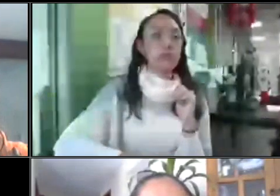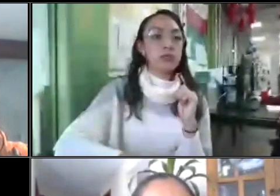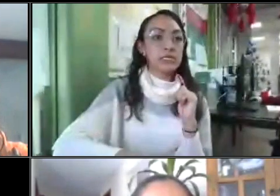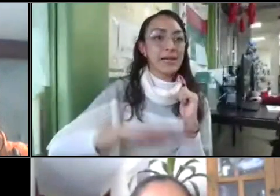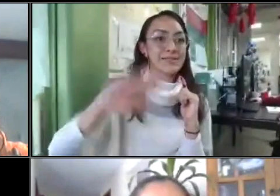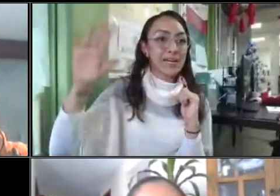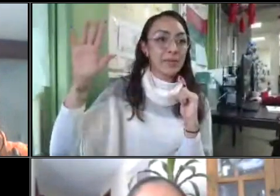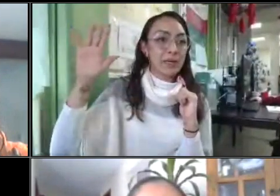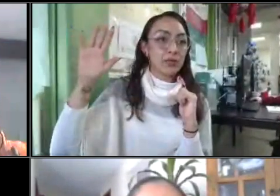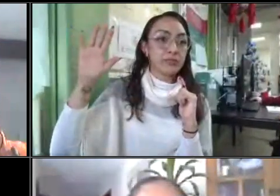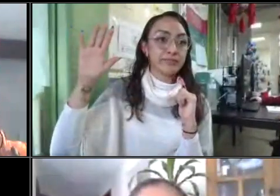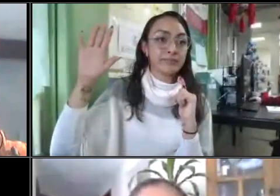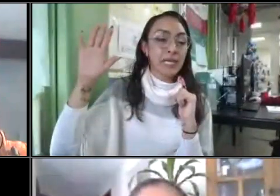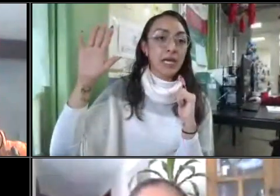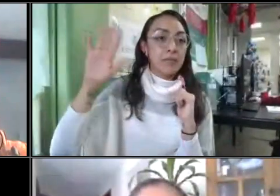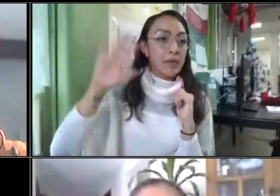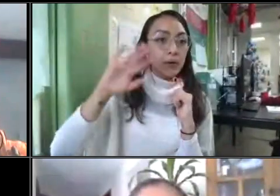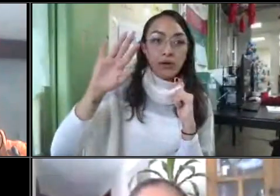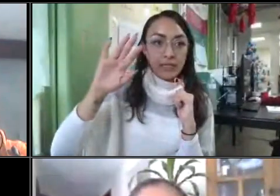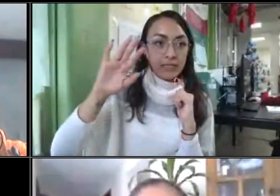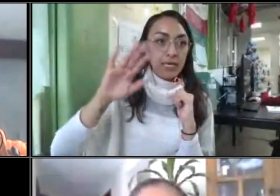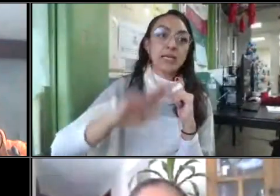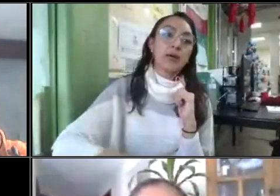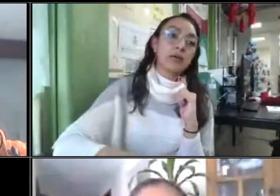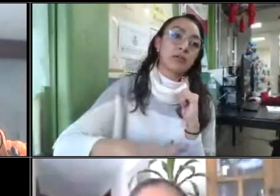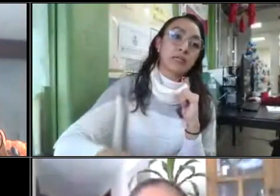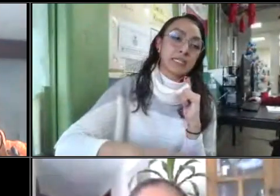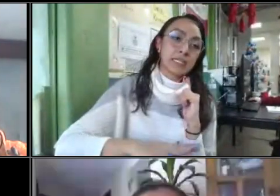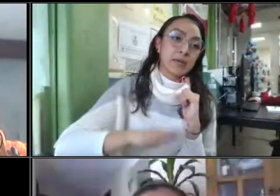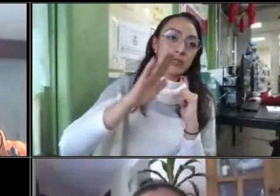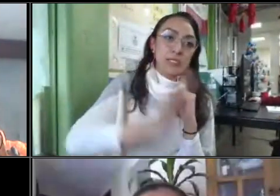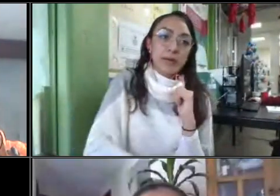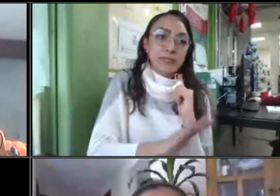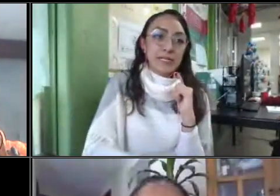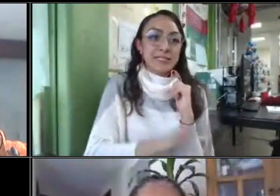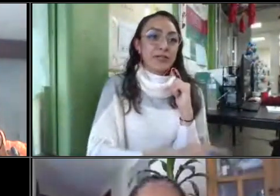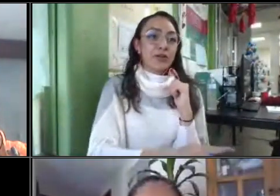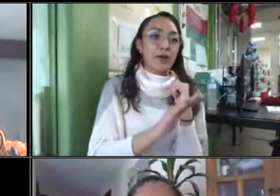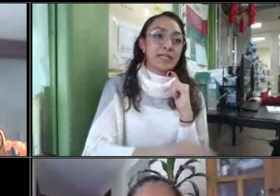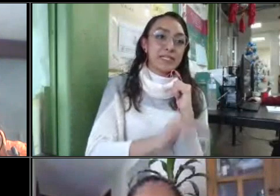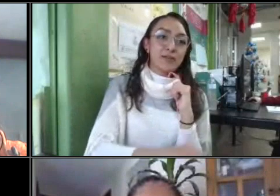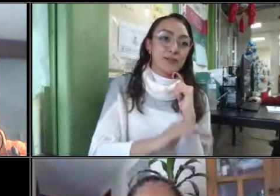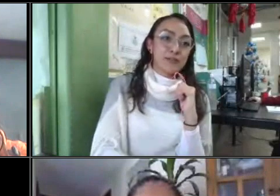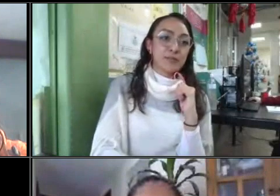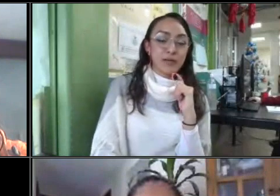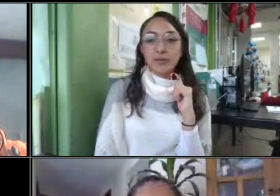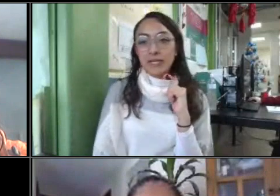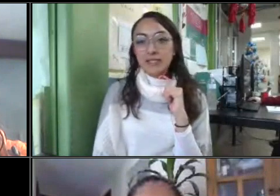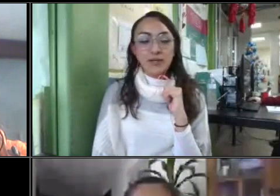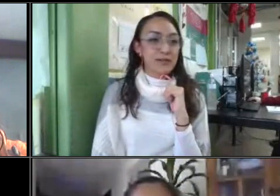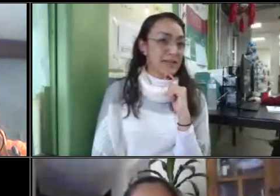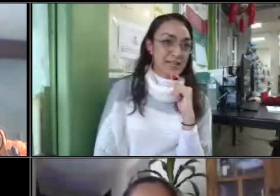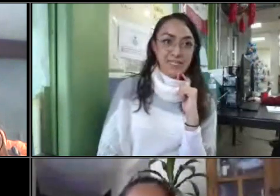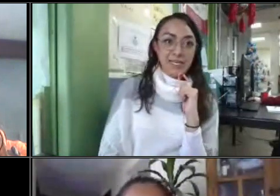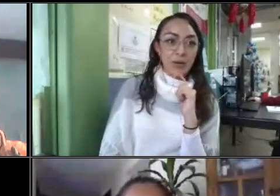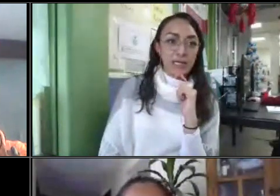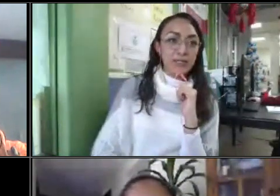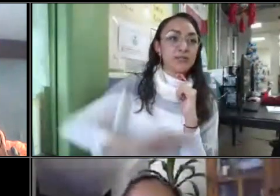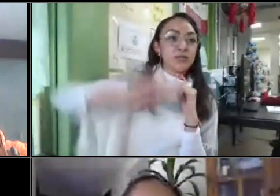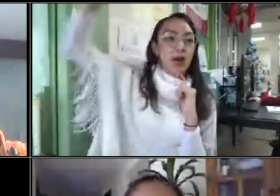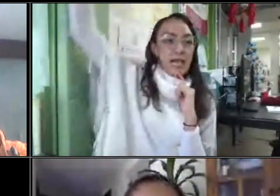aula con ellos es alzar la mano. Me pongo al frente, igual que cuando les gritamos o les pegamos en el escritorio, a ver chicos, pongan atención,